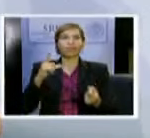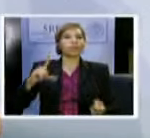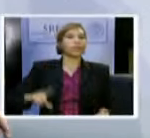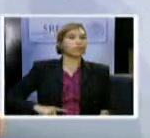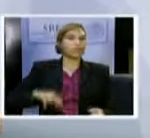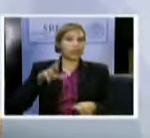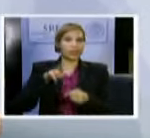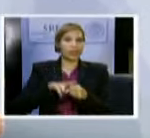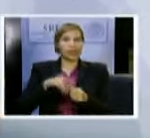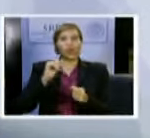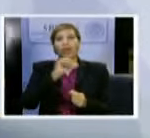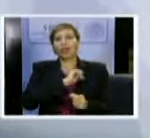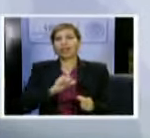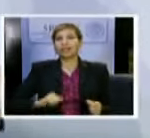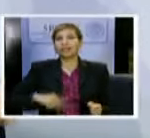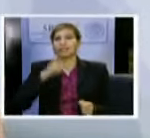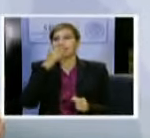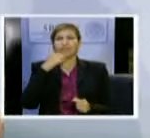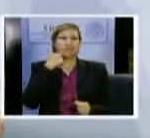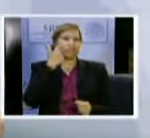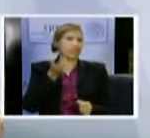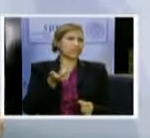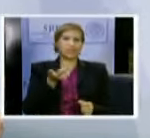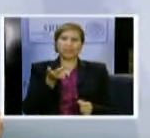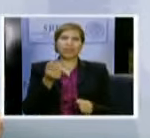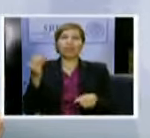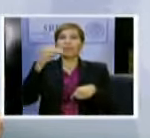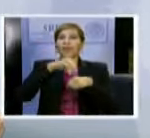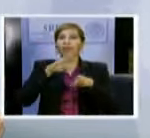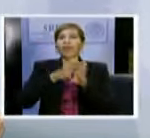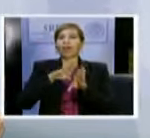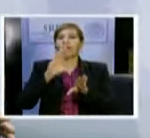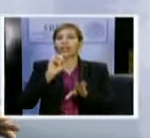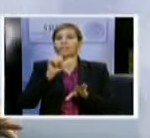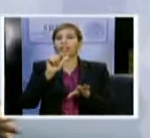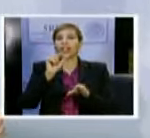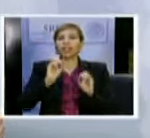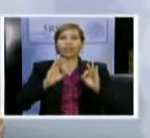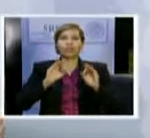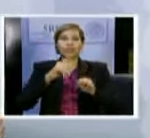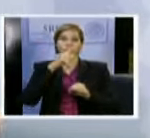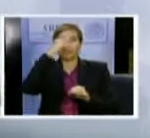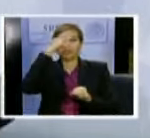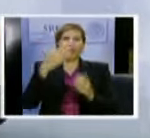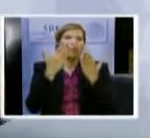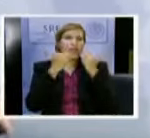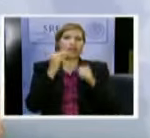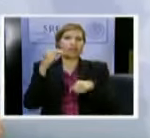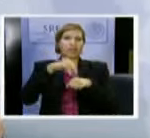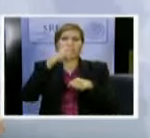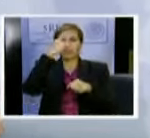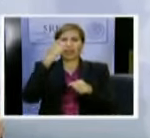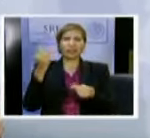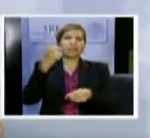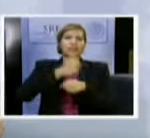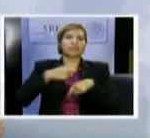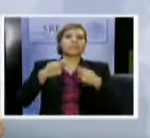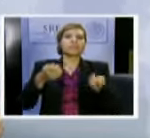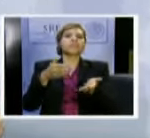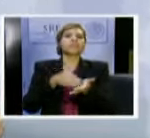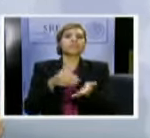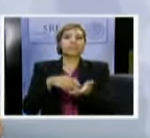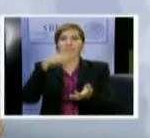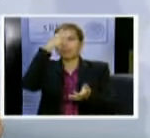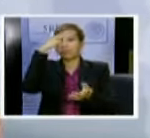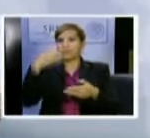gobernador, algún alcalde decía: no quiero que se ponga un consulado mexicano, no tiene nada que hacer, ¿por qué le viene a dar aquí documentos a